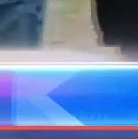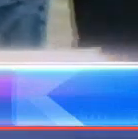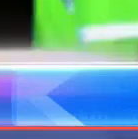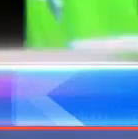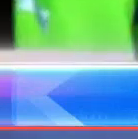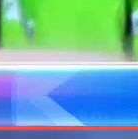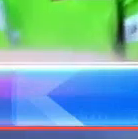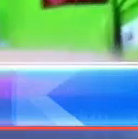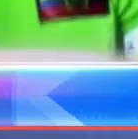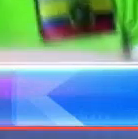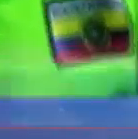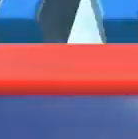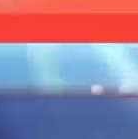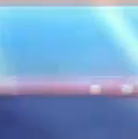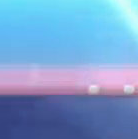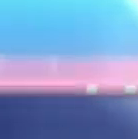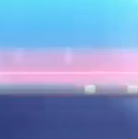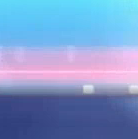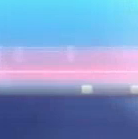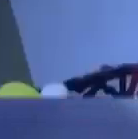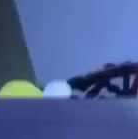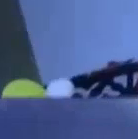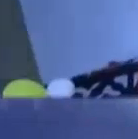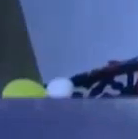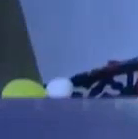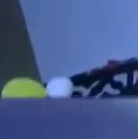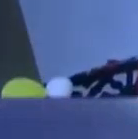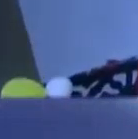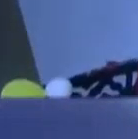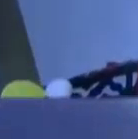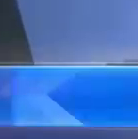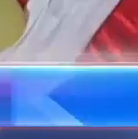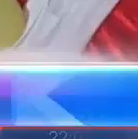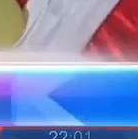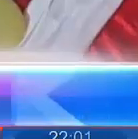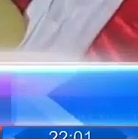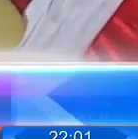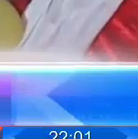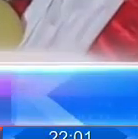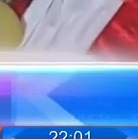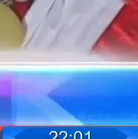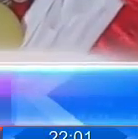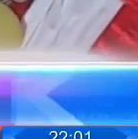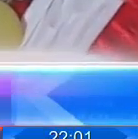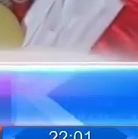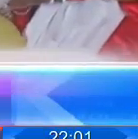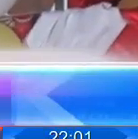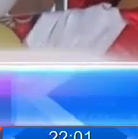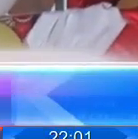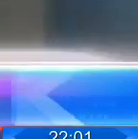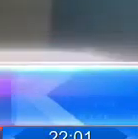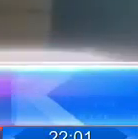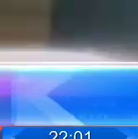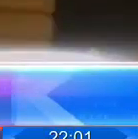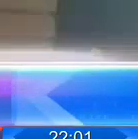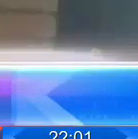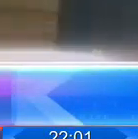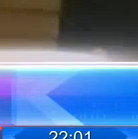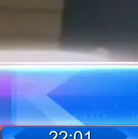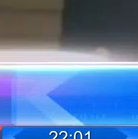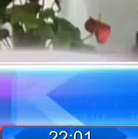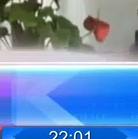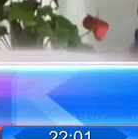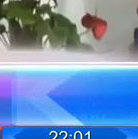Azuay y Zamora. Pedro Castillo es el presidente electo de Perú tras concluir el conteo